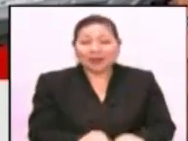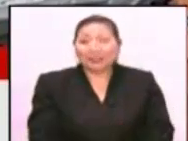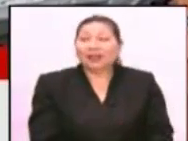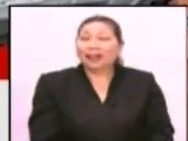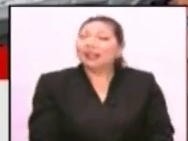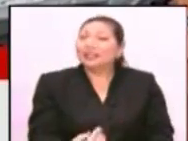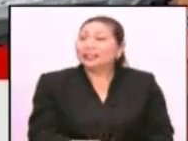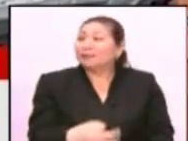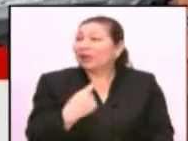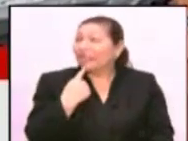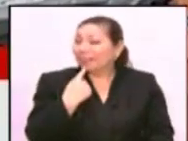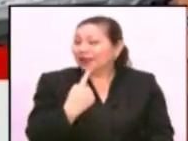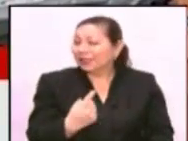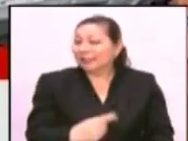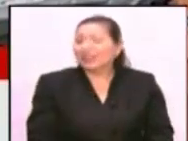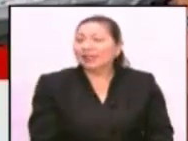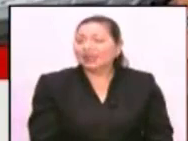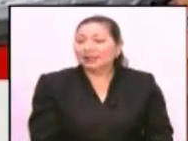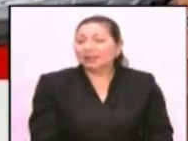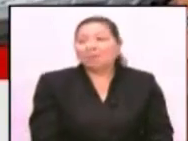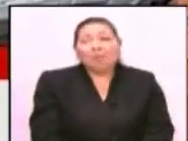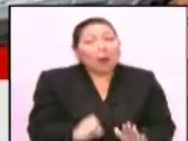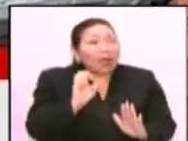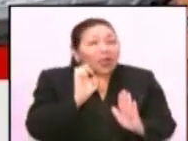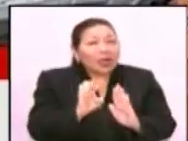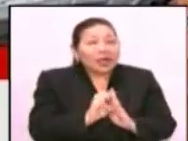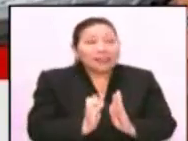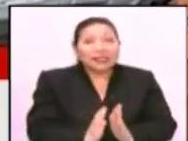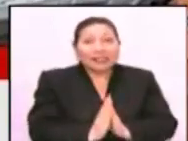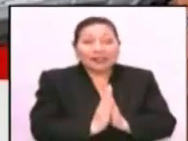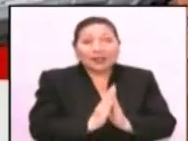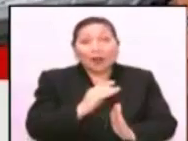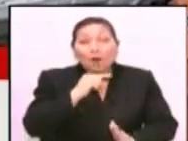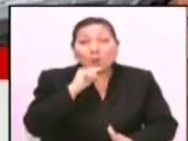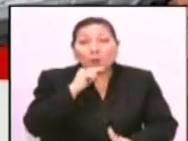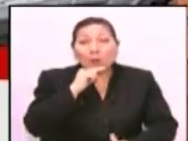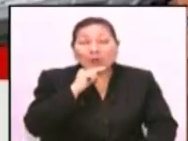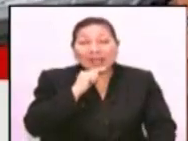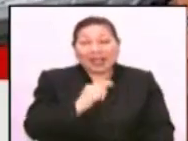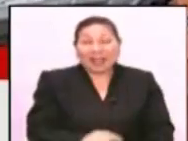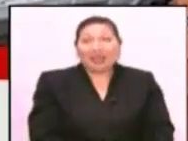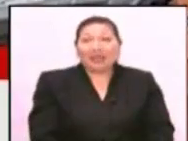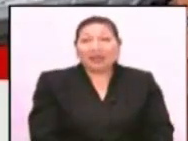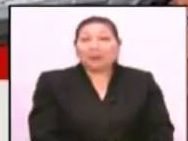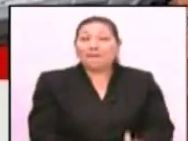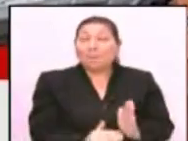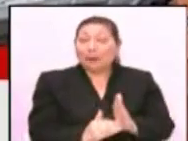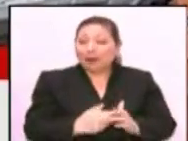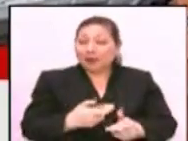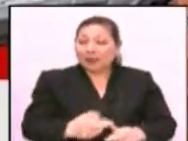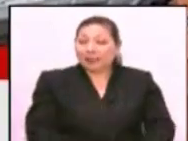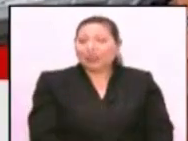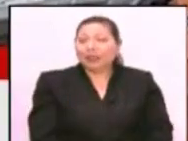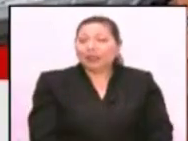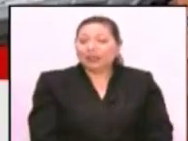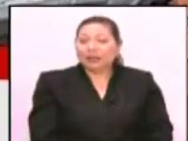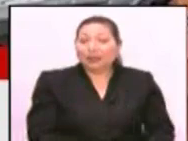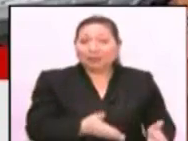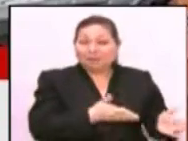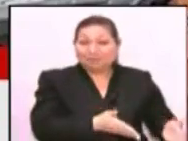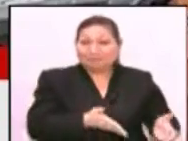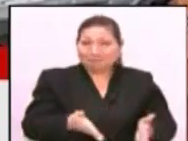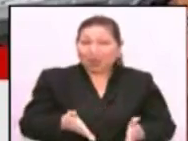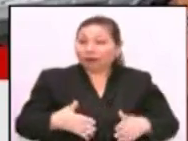siempre manifestamos. Le voy a poner un ejemplo. En Santa Mónica, en el penal Santa Mónica, ha ingresado el máximo productor de jeans de